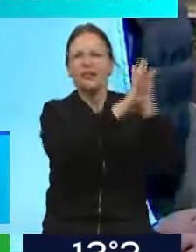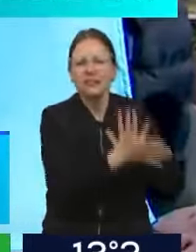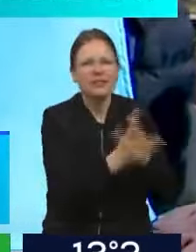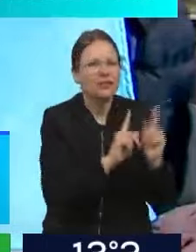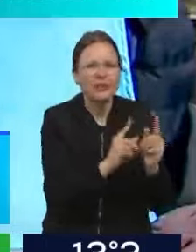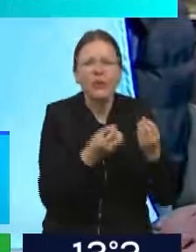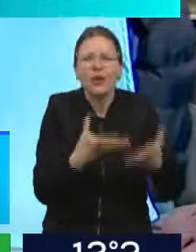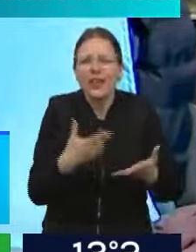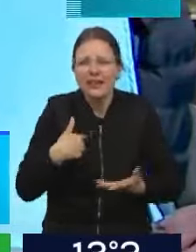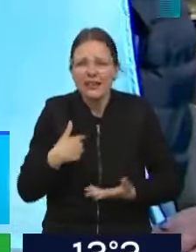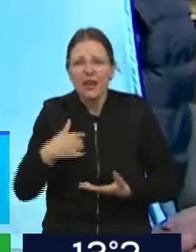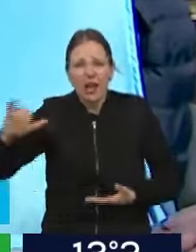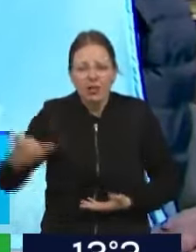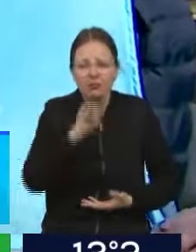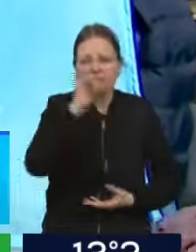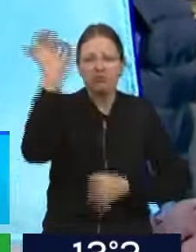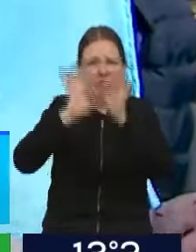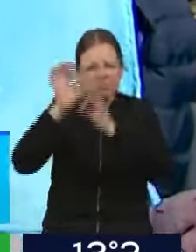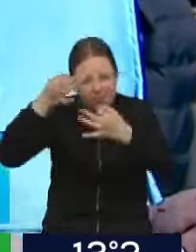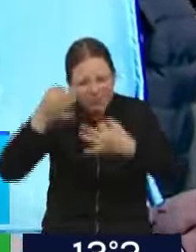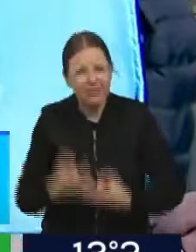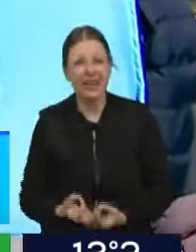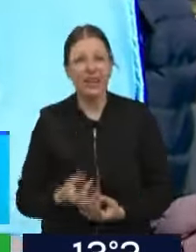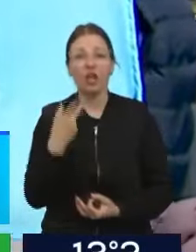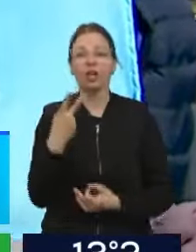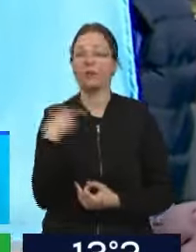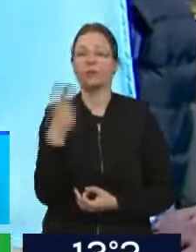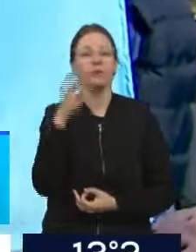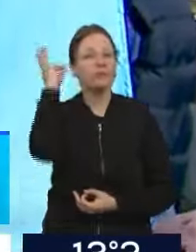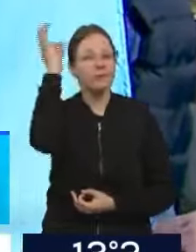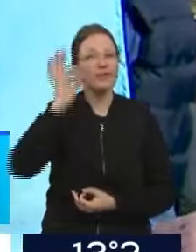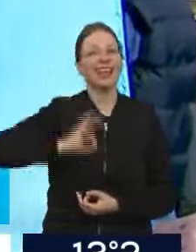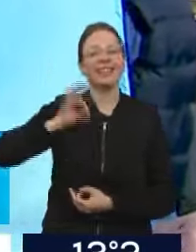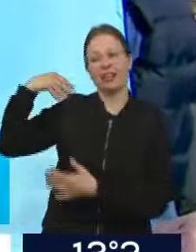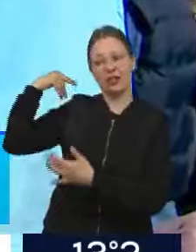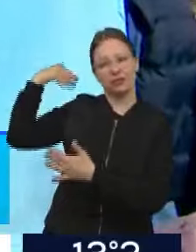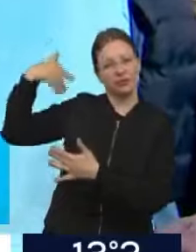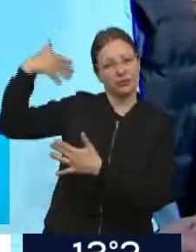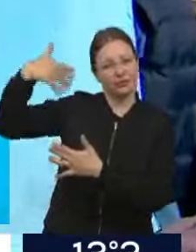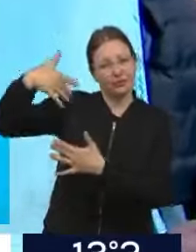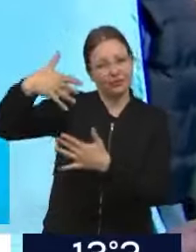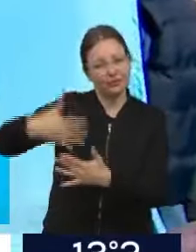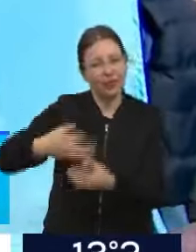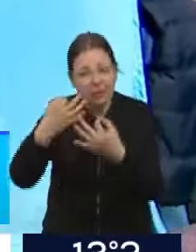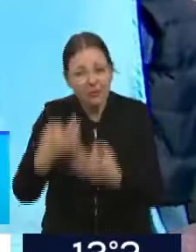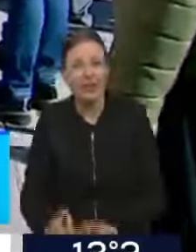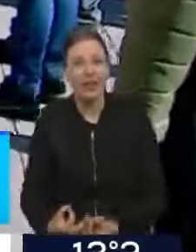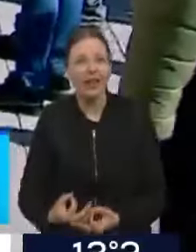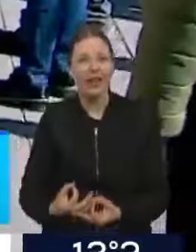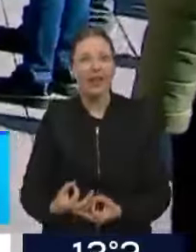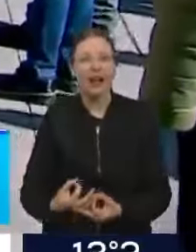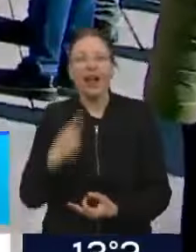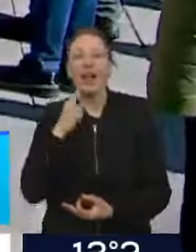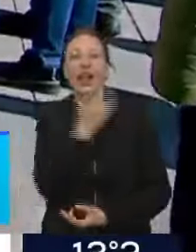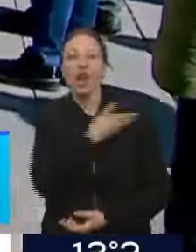servido. Venimos trabajando hace muchos años, más de 30, con diferentes metodologías y al contrario de lo que se dice el gobierno, se ha ido mejorando. La